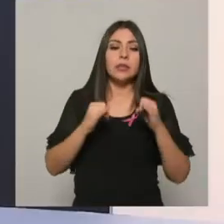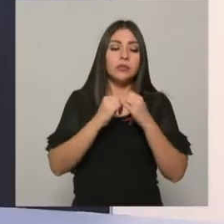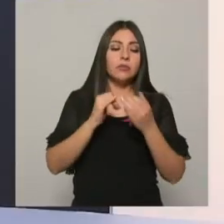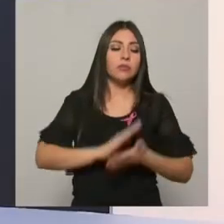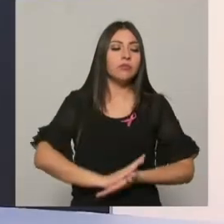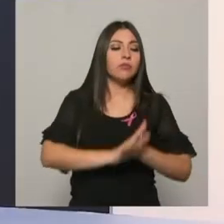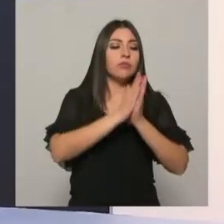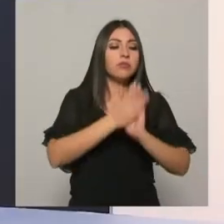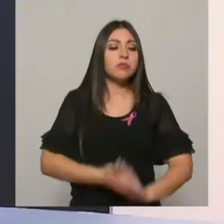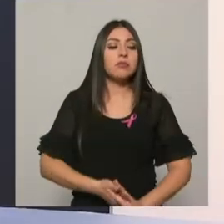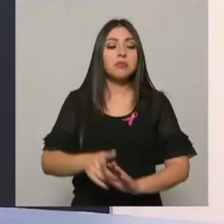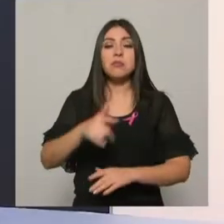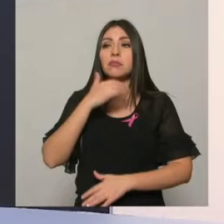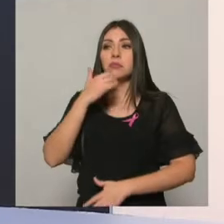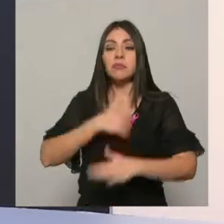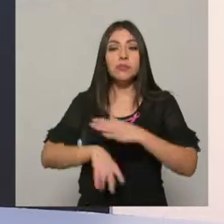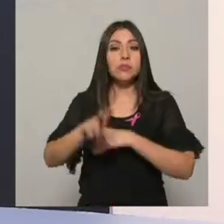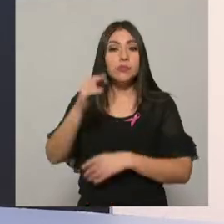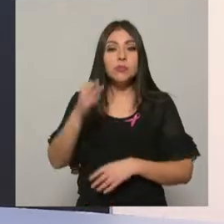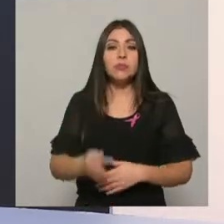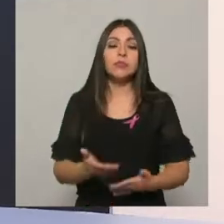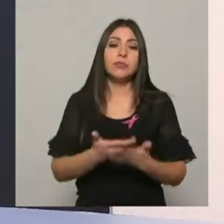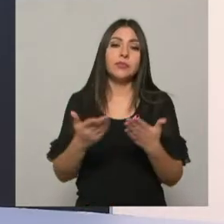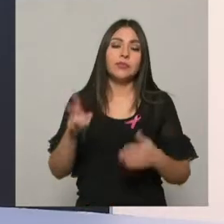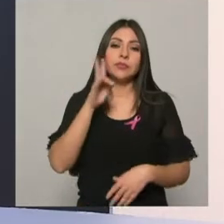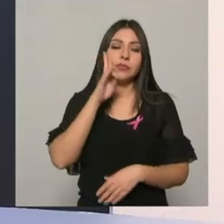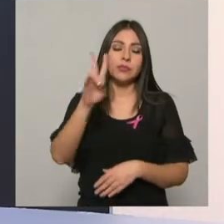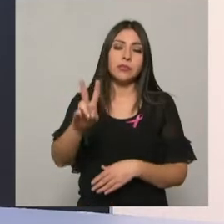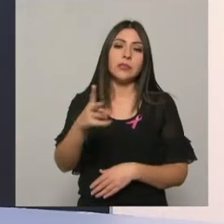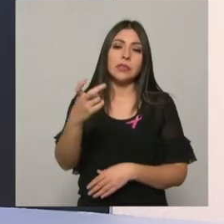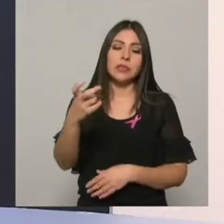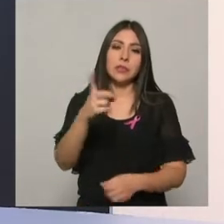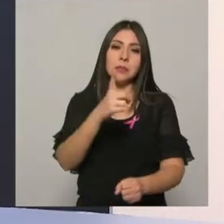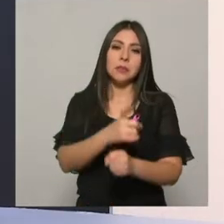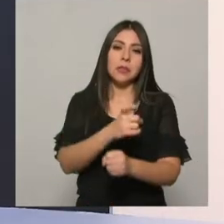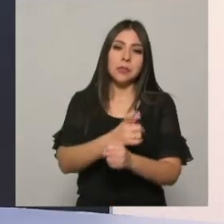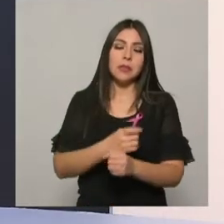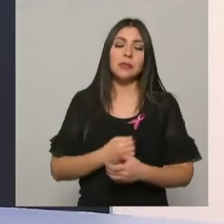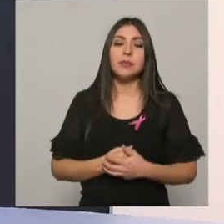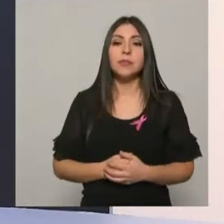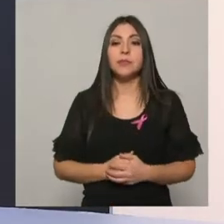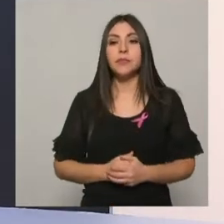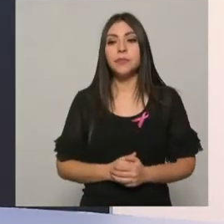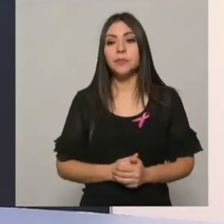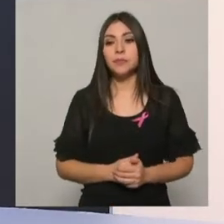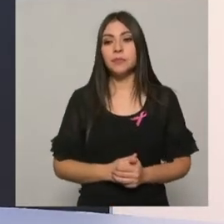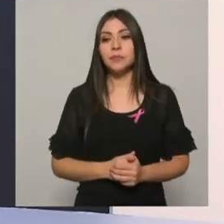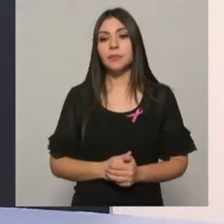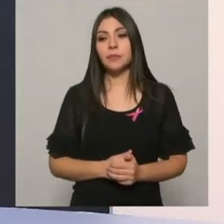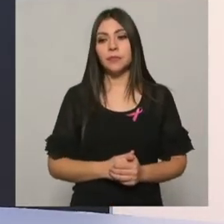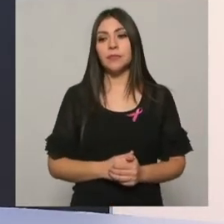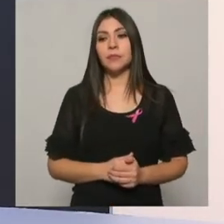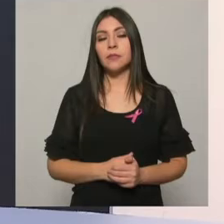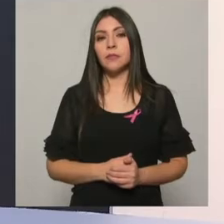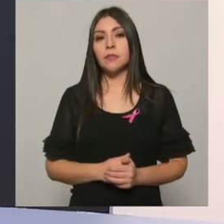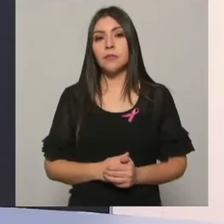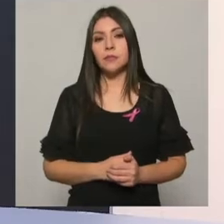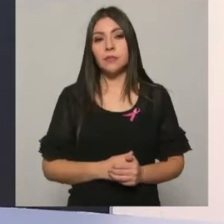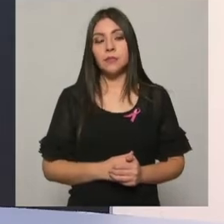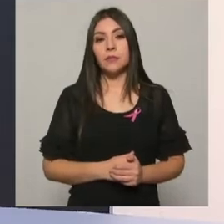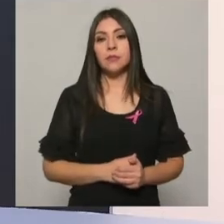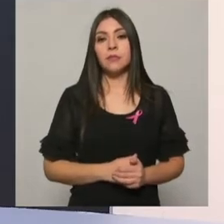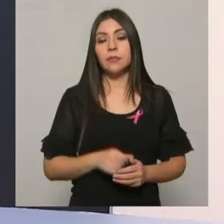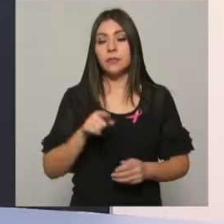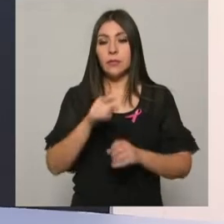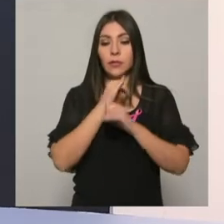iba a permitir la corrupción. Pues ahí tenemos este primer dato. En un contexto que se da esta información el día de hoy, en